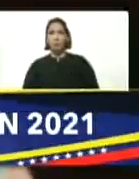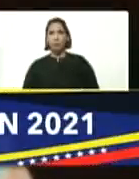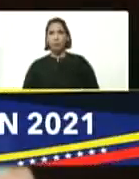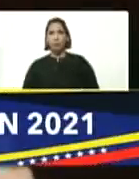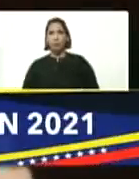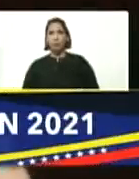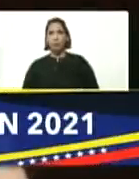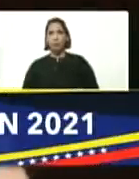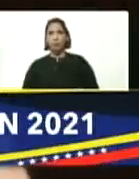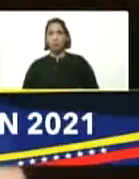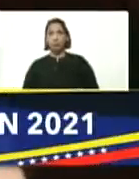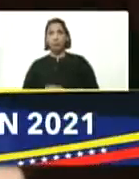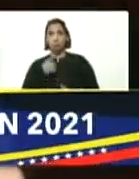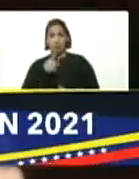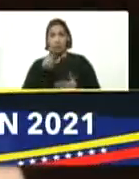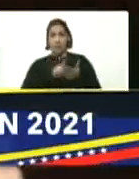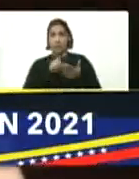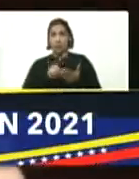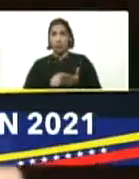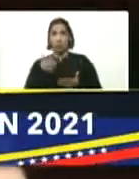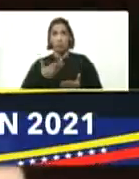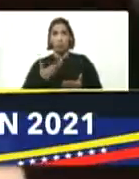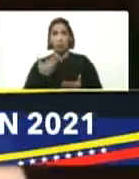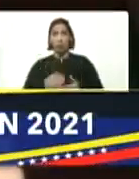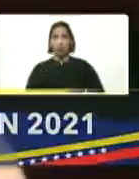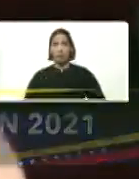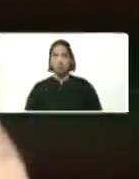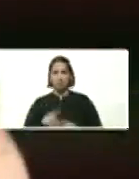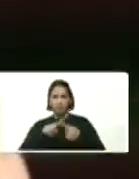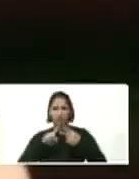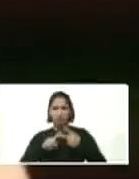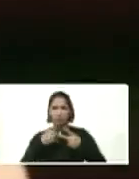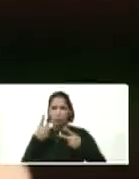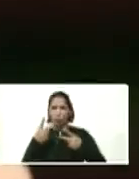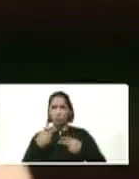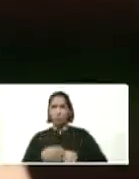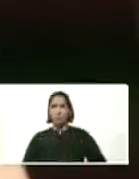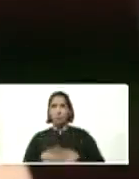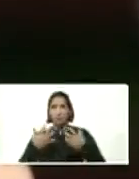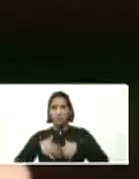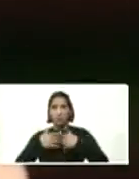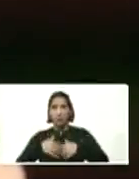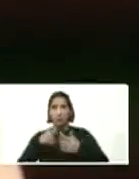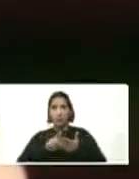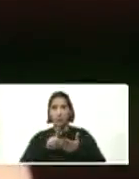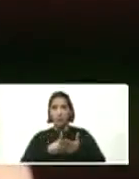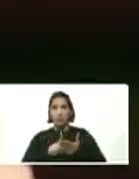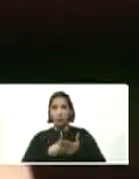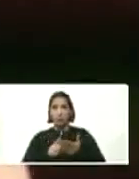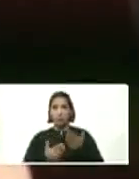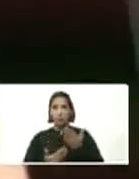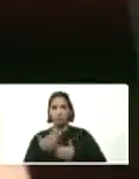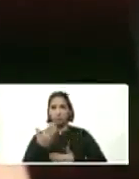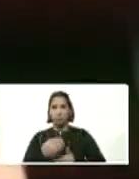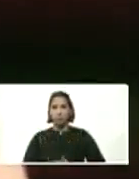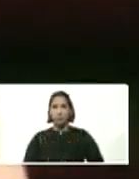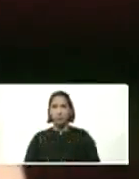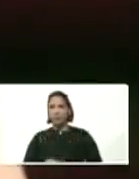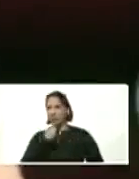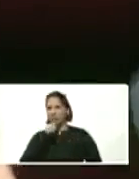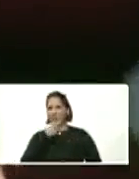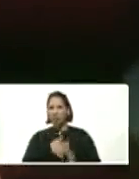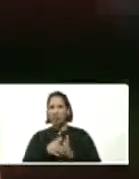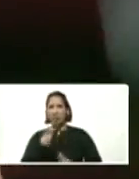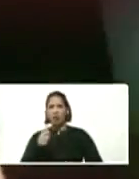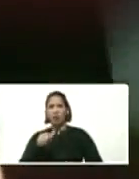Editorial Monte Ávila y Editorial Galac. ¿Qué editorial es esta Galac? Una coedición. ¿Pero quiénes son